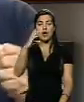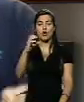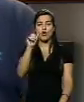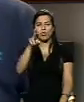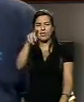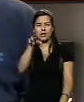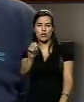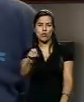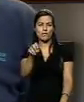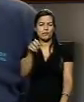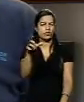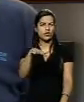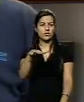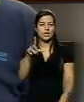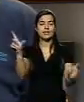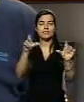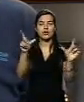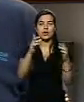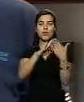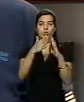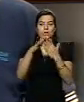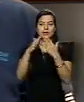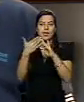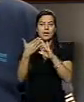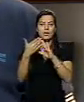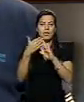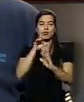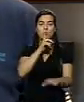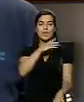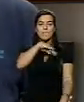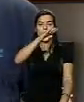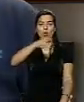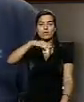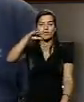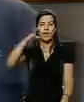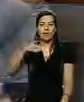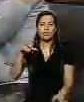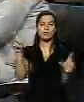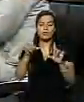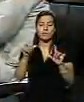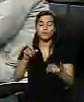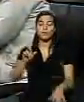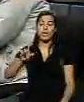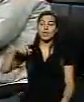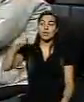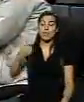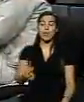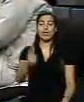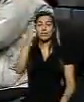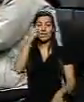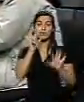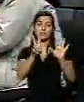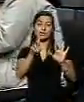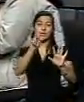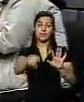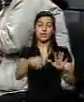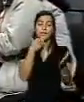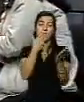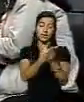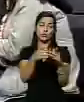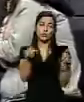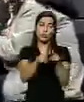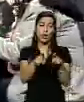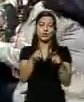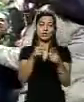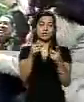específicamente en la televisora comunitaria Montaña TV. Y para el día 7, bueno, estamos planteando de igual manera si